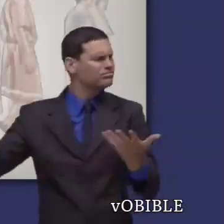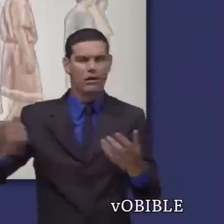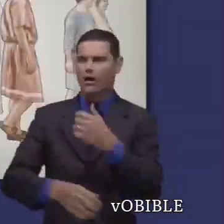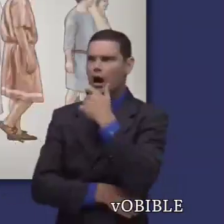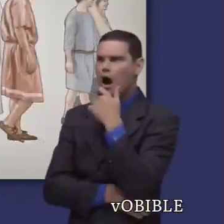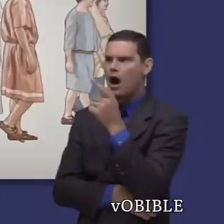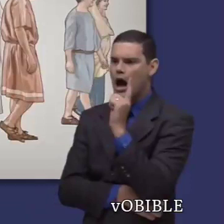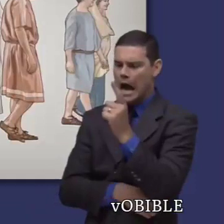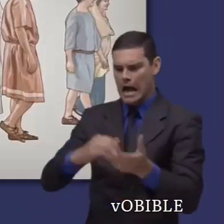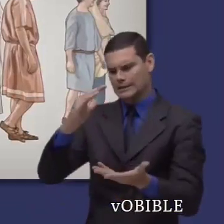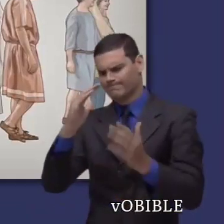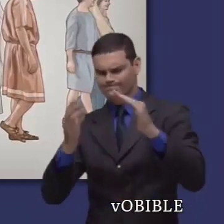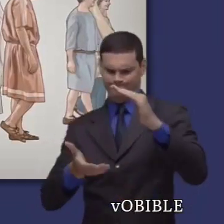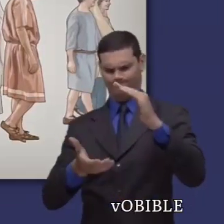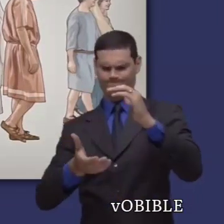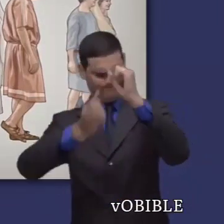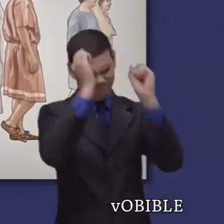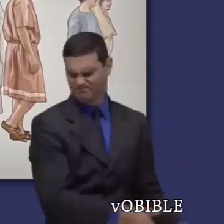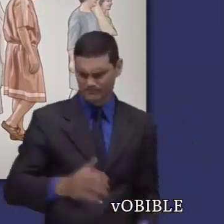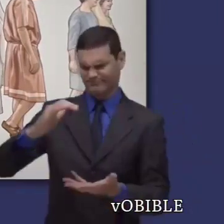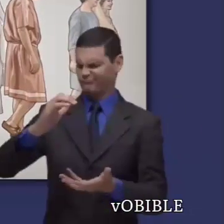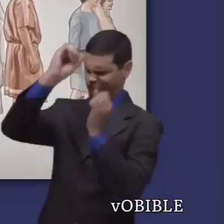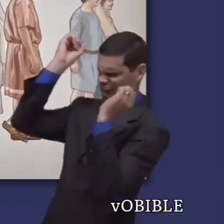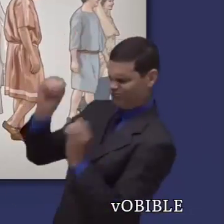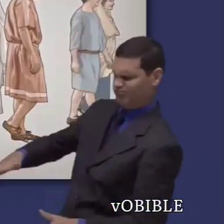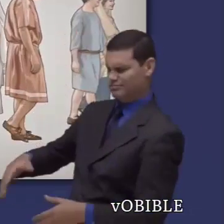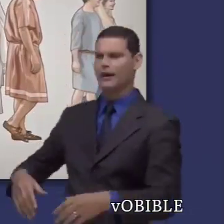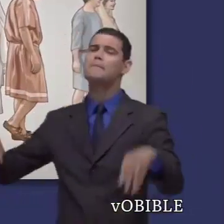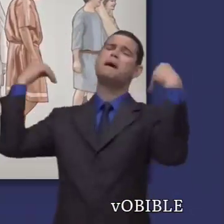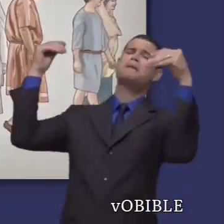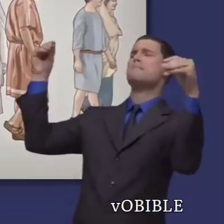Eso hizo que muchos efesios abandonaran la idolatría y se hicieran creyentes.